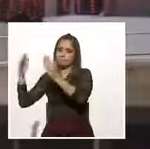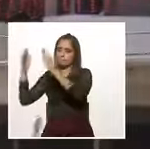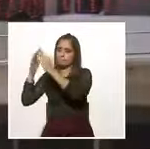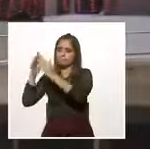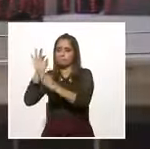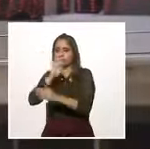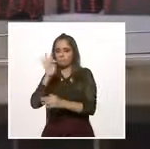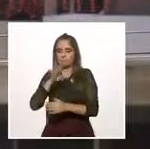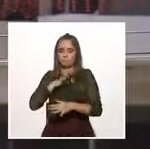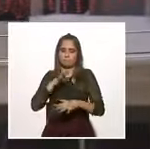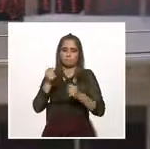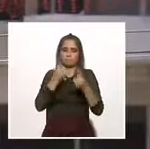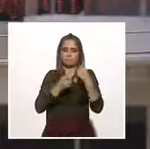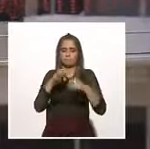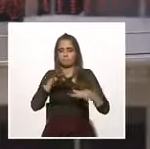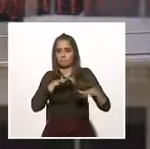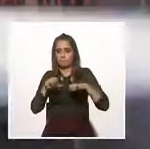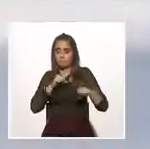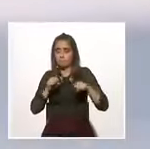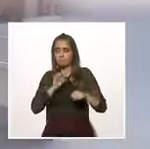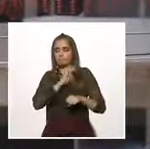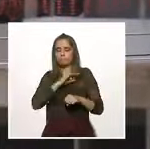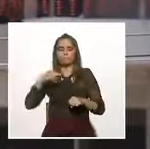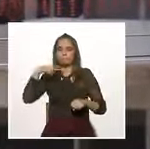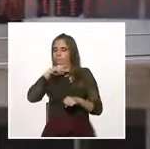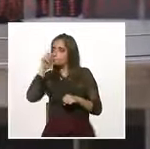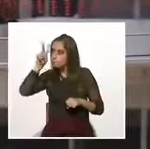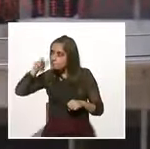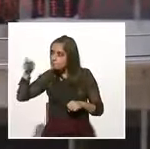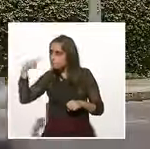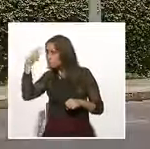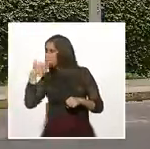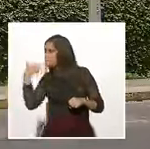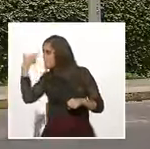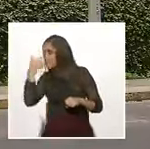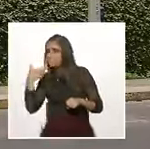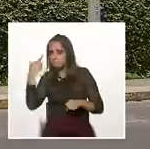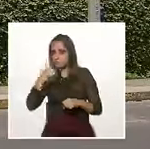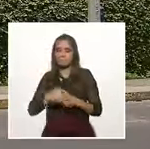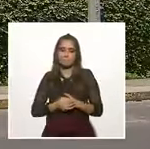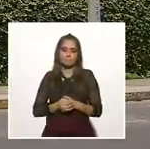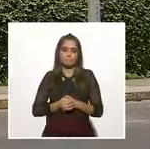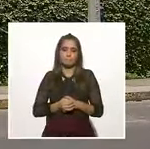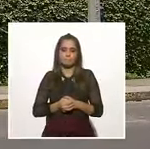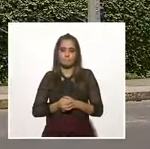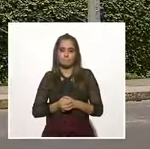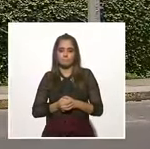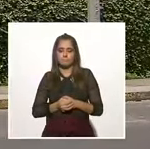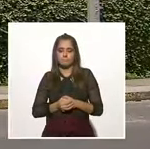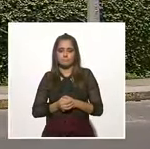respuesta a la ciudad inmediatamente después de un edificio.